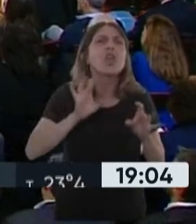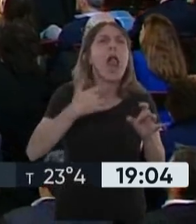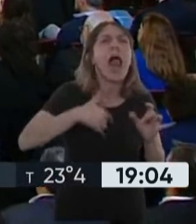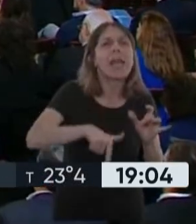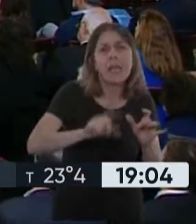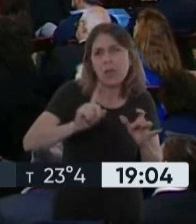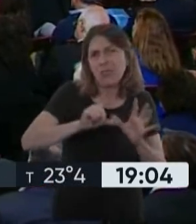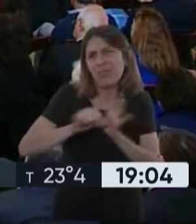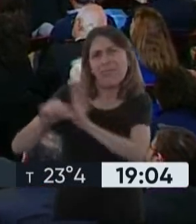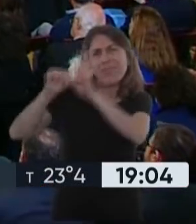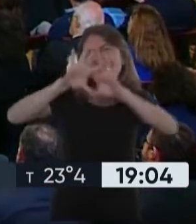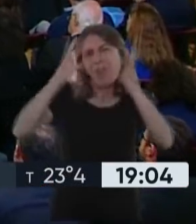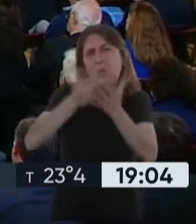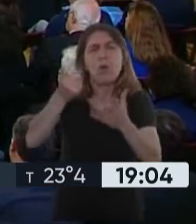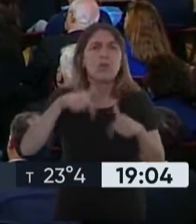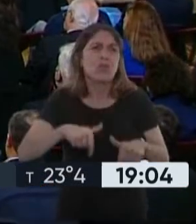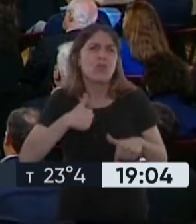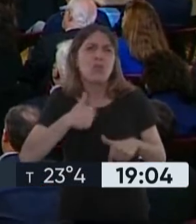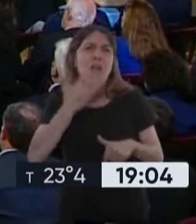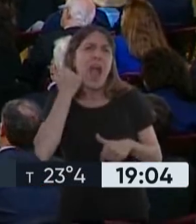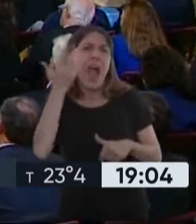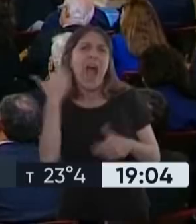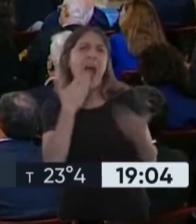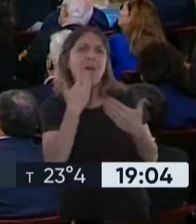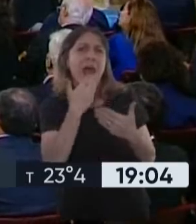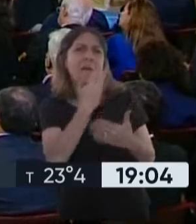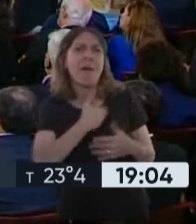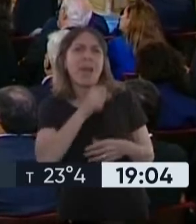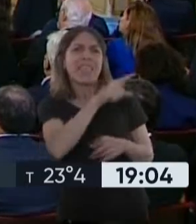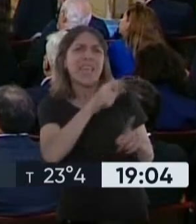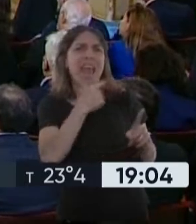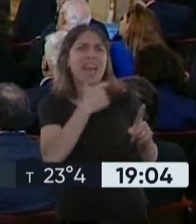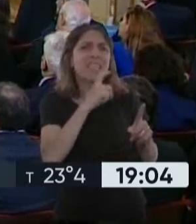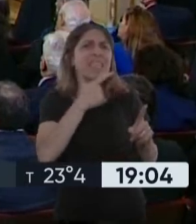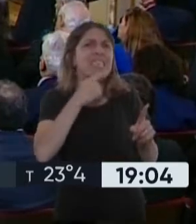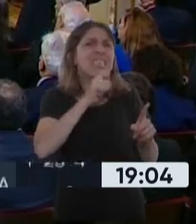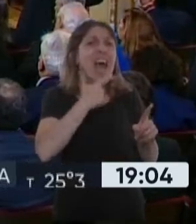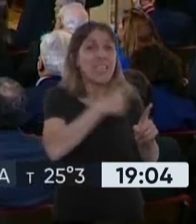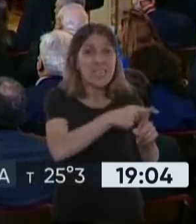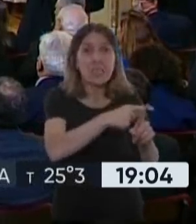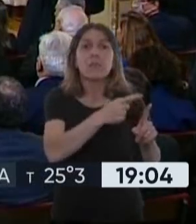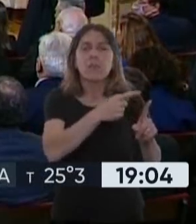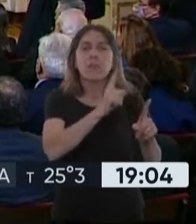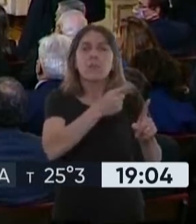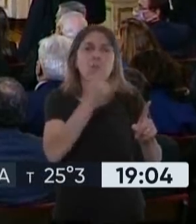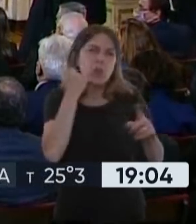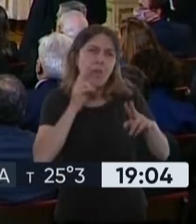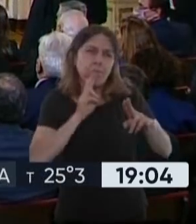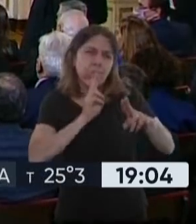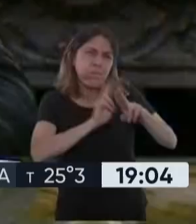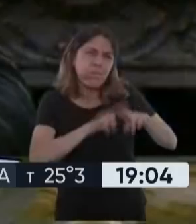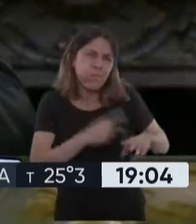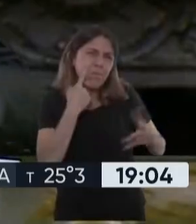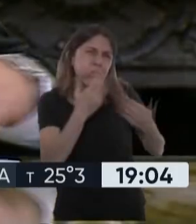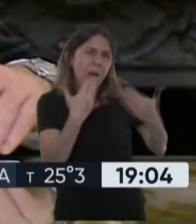mundial. Hoy lo hablaba con el presidente Lasso, lo hablé más tarde con Jeffrey Sachs, que estuve hablando y revisando la